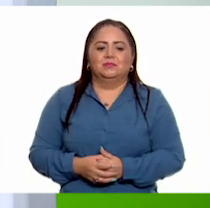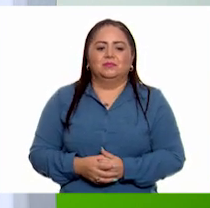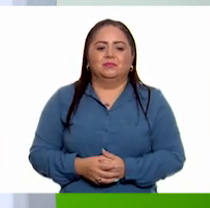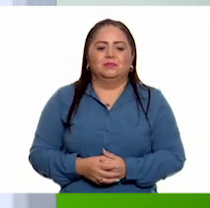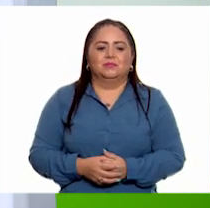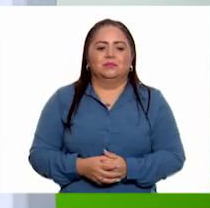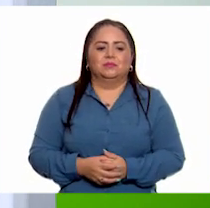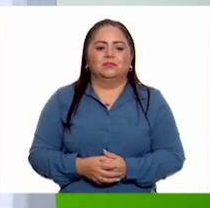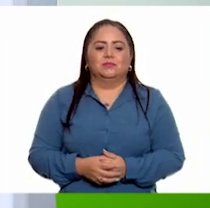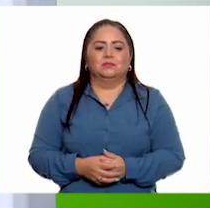Escúchalos.